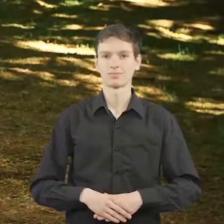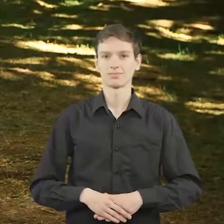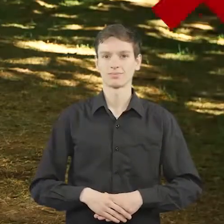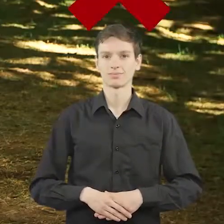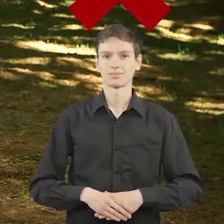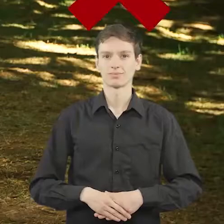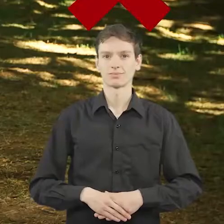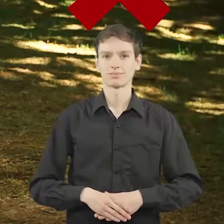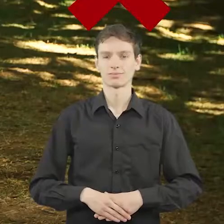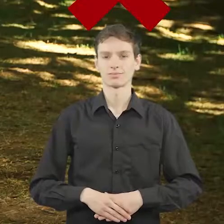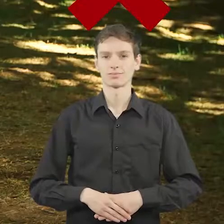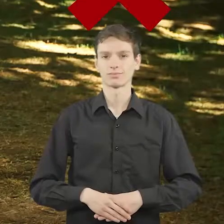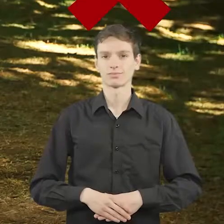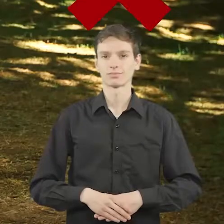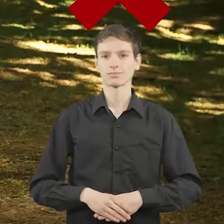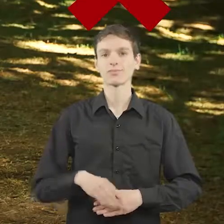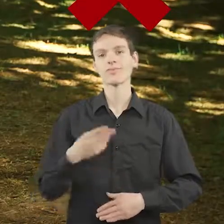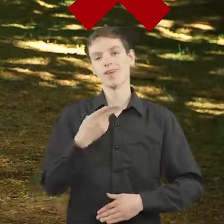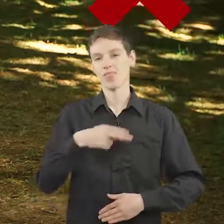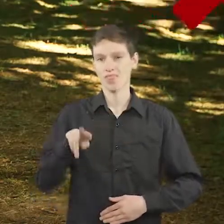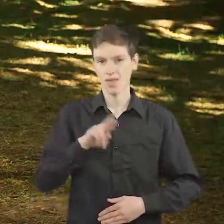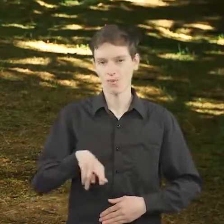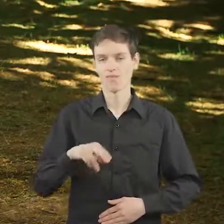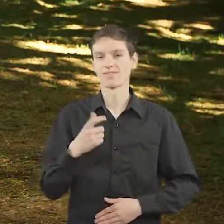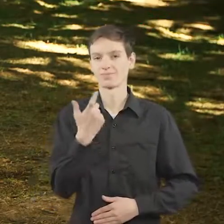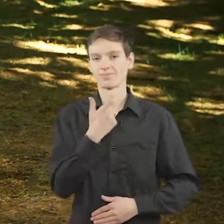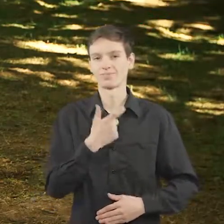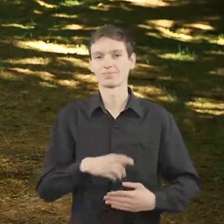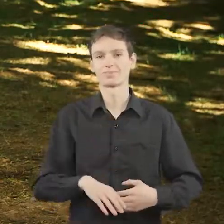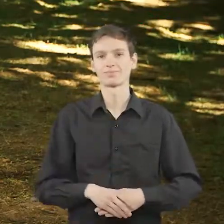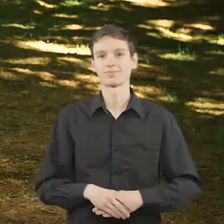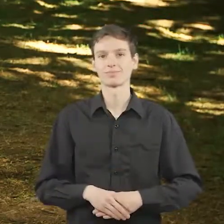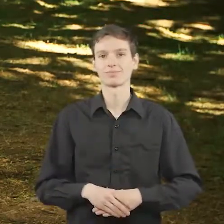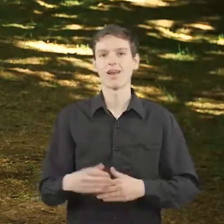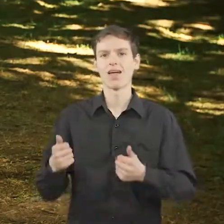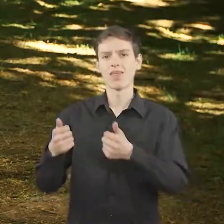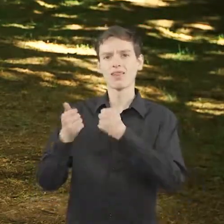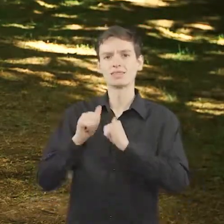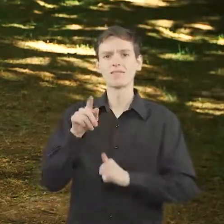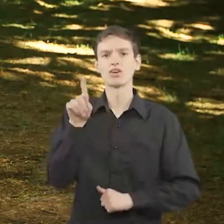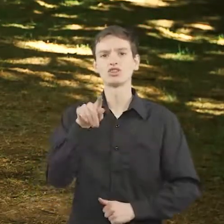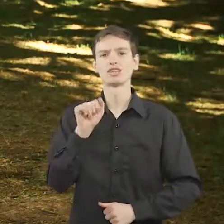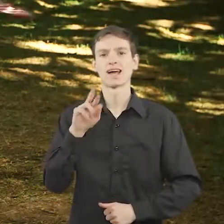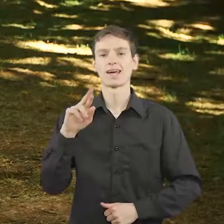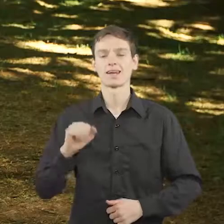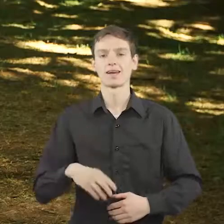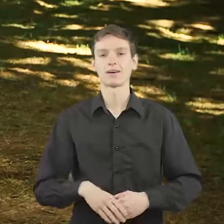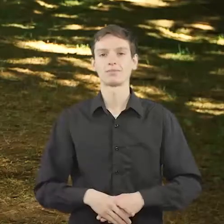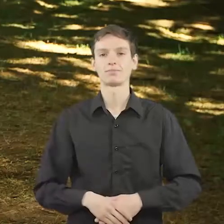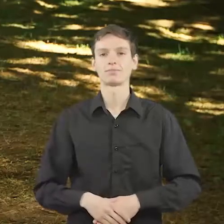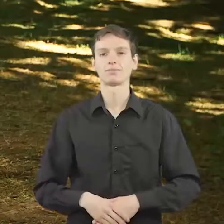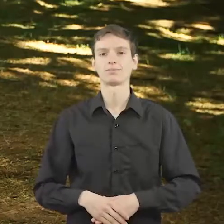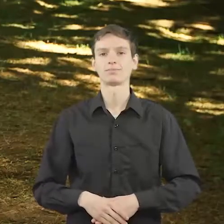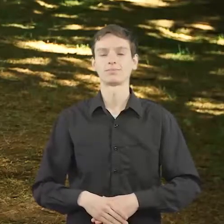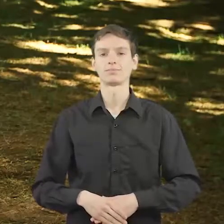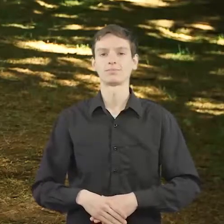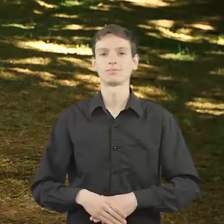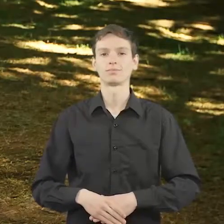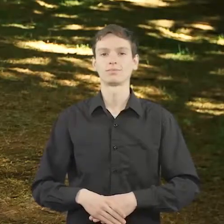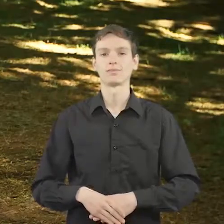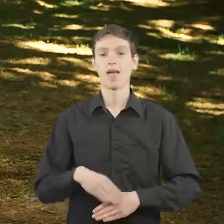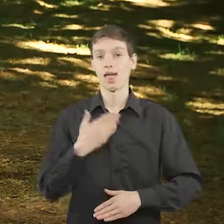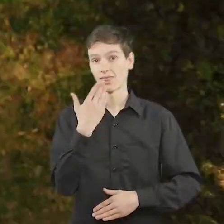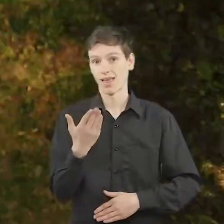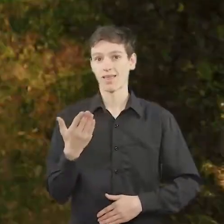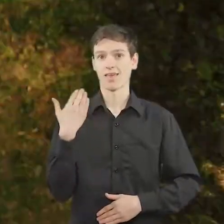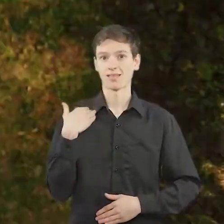atrás, un lado, al otro. Vamos de nuevo, Sara. Desafío, Sara. Adelante, atrás, un lado, al